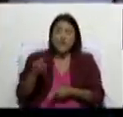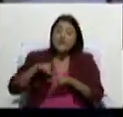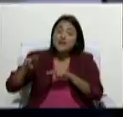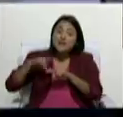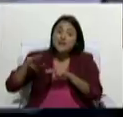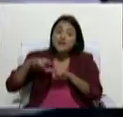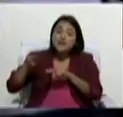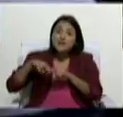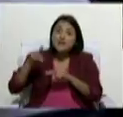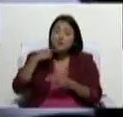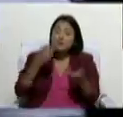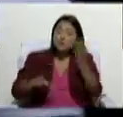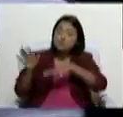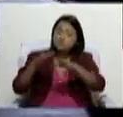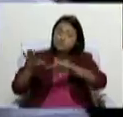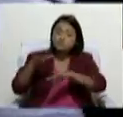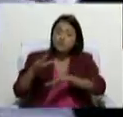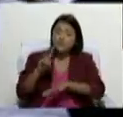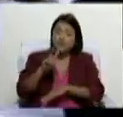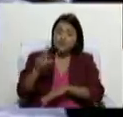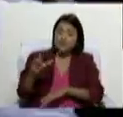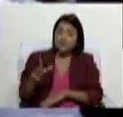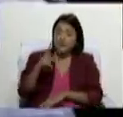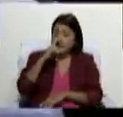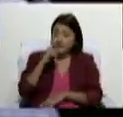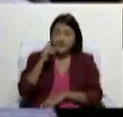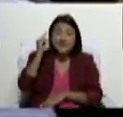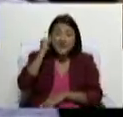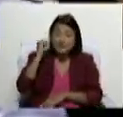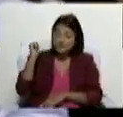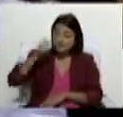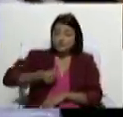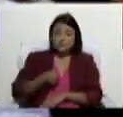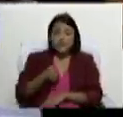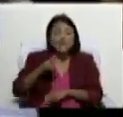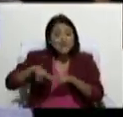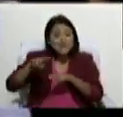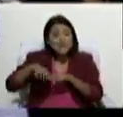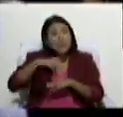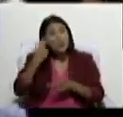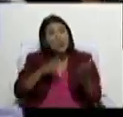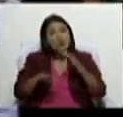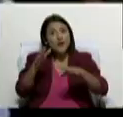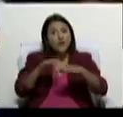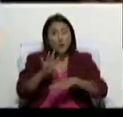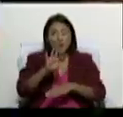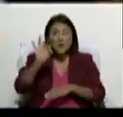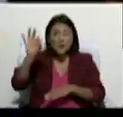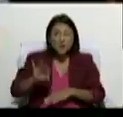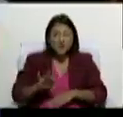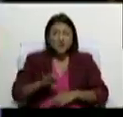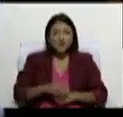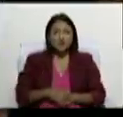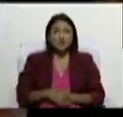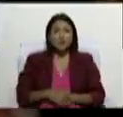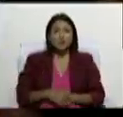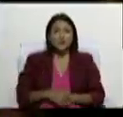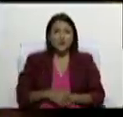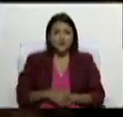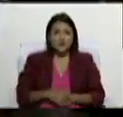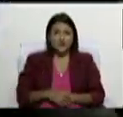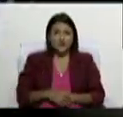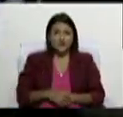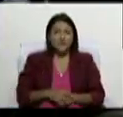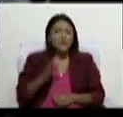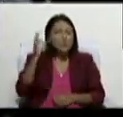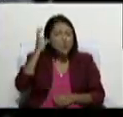los asesinados en estos 23 días son niños y niñas? Es coartar el futuro de un pueblo entero. ¿Cómo es posible el asesinato